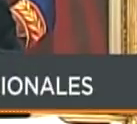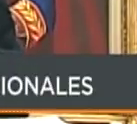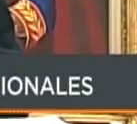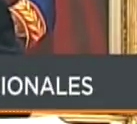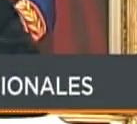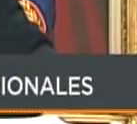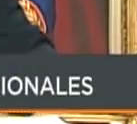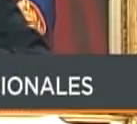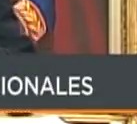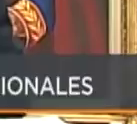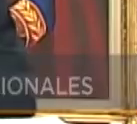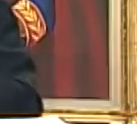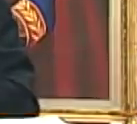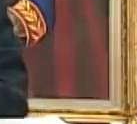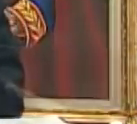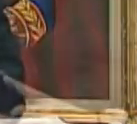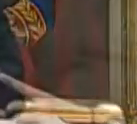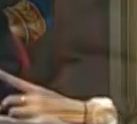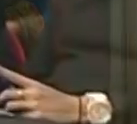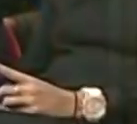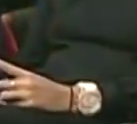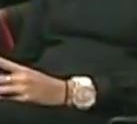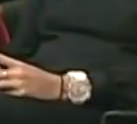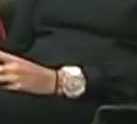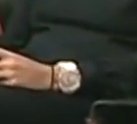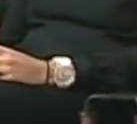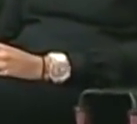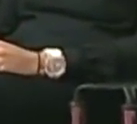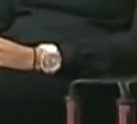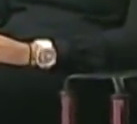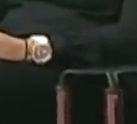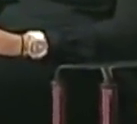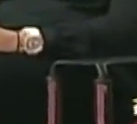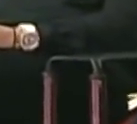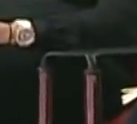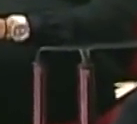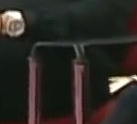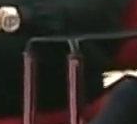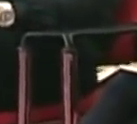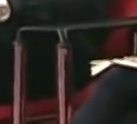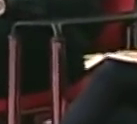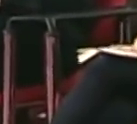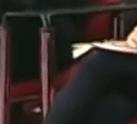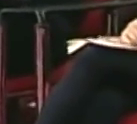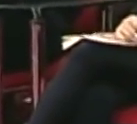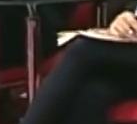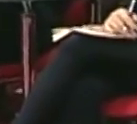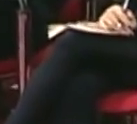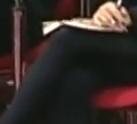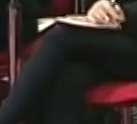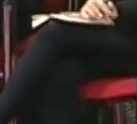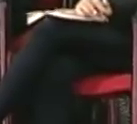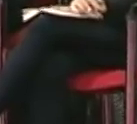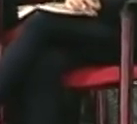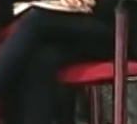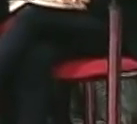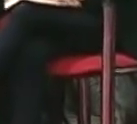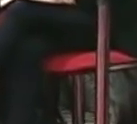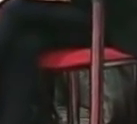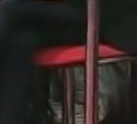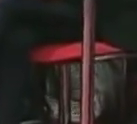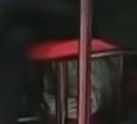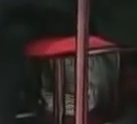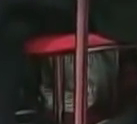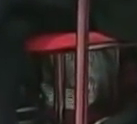del mundo, movimientos sociales, gobiernos revolucionarios, progresistas, de izquierda, gobiernos nacionalistas.